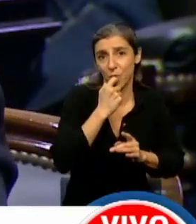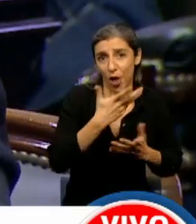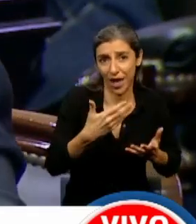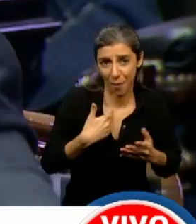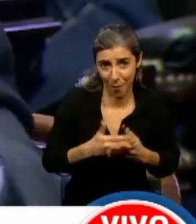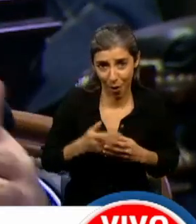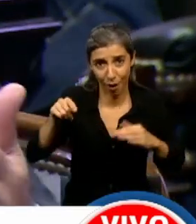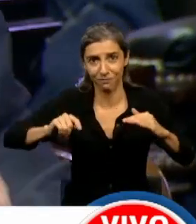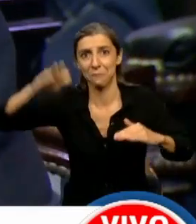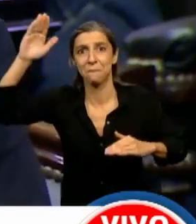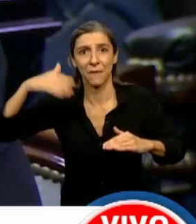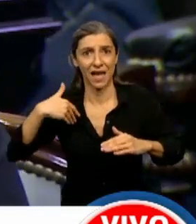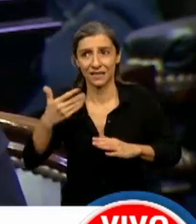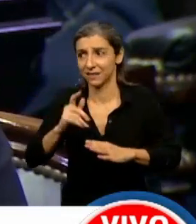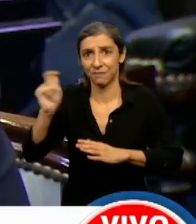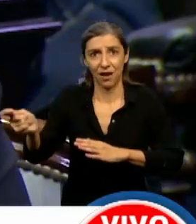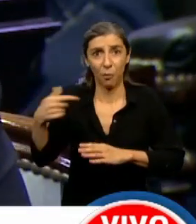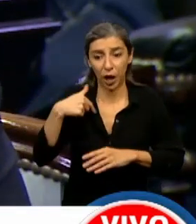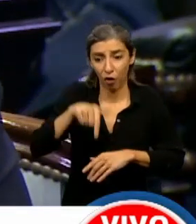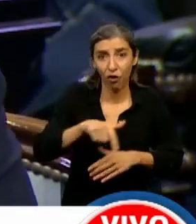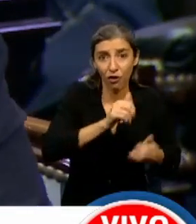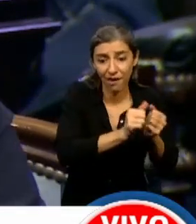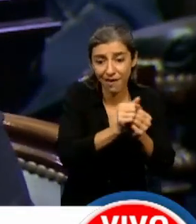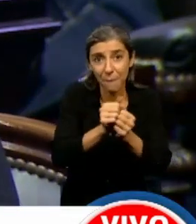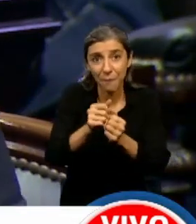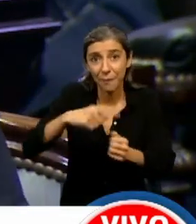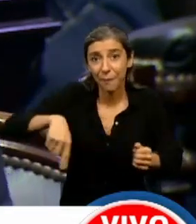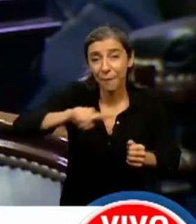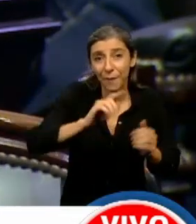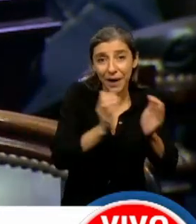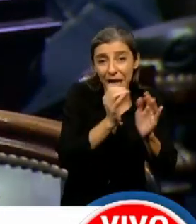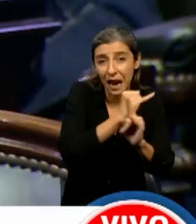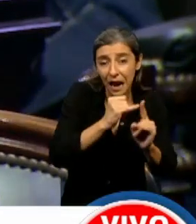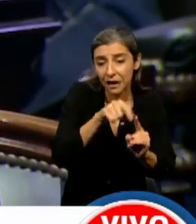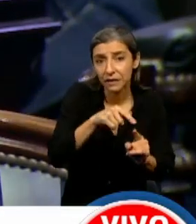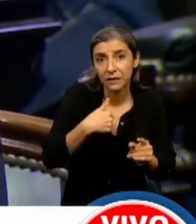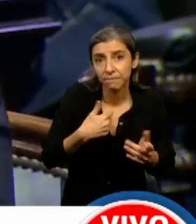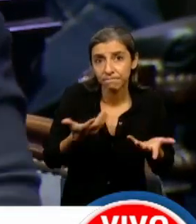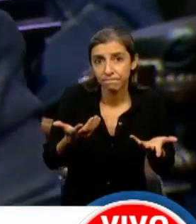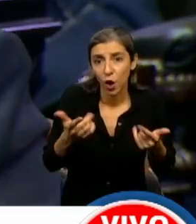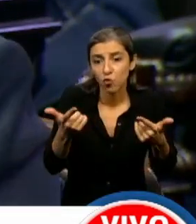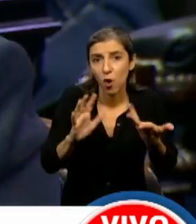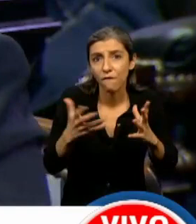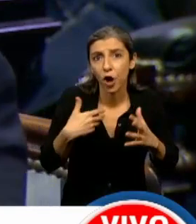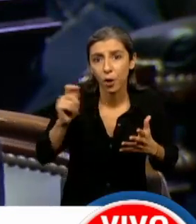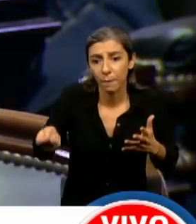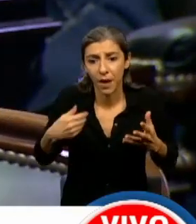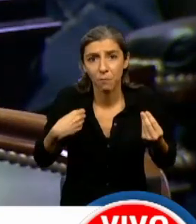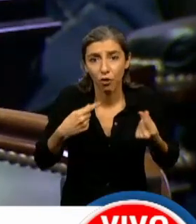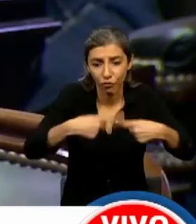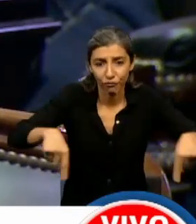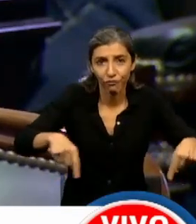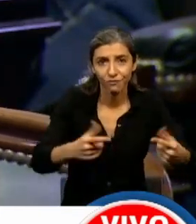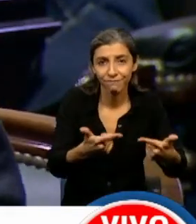hoy muchas pymes no tienen insumos muchas pymes tienen parte muy menor de los insumos que